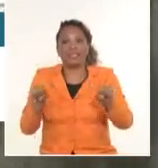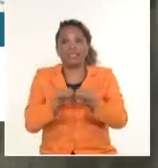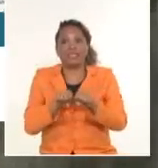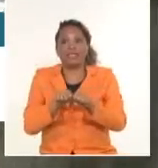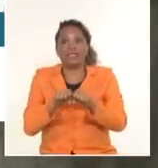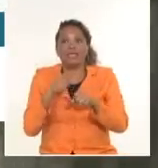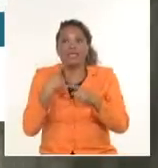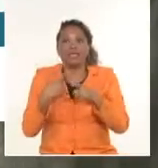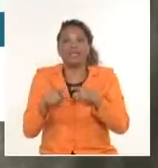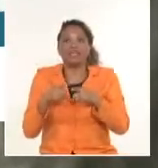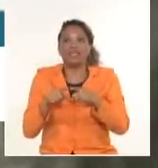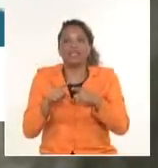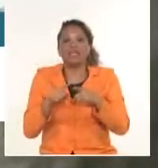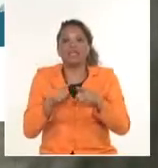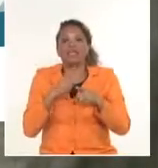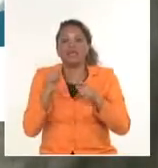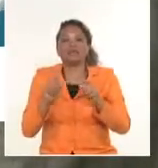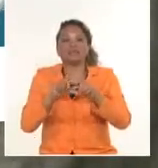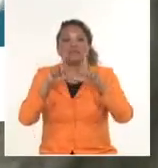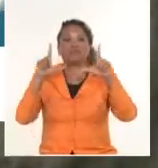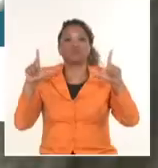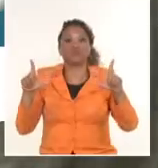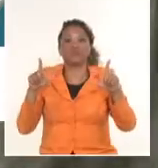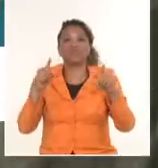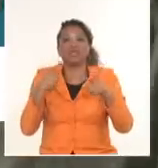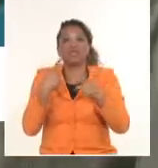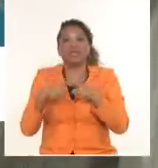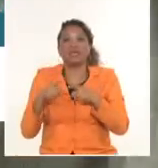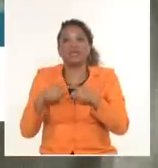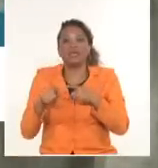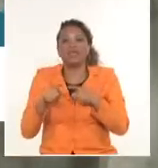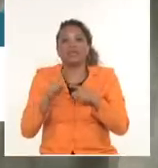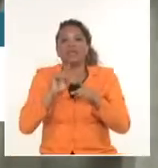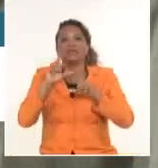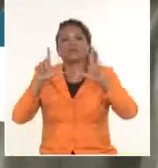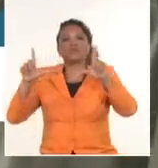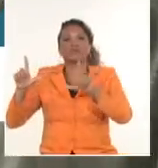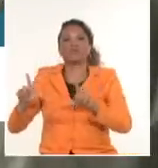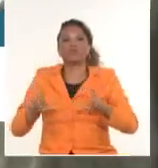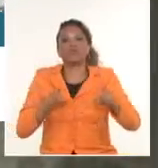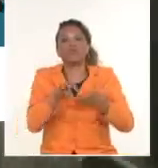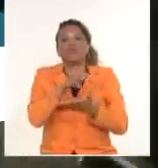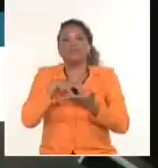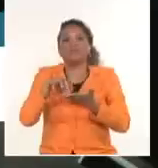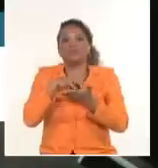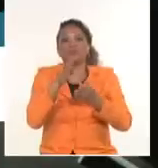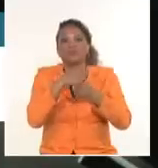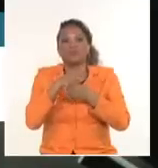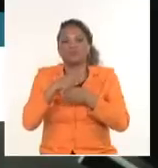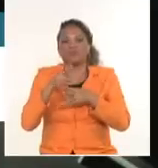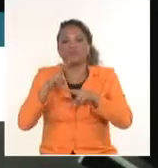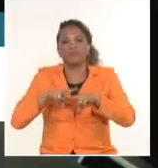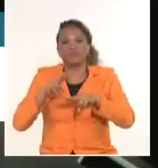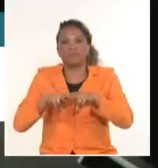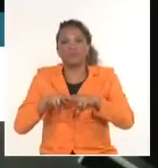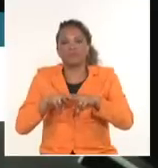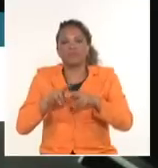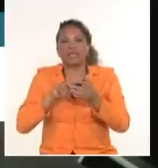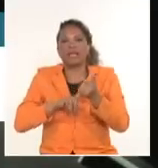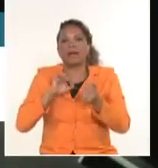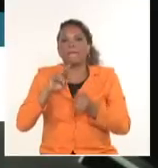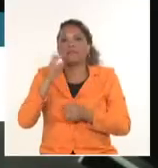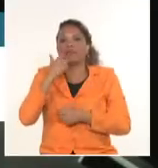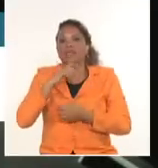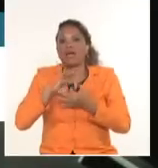las pantallas gigantes que se han colocado en diferentes puntos de la capital cubana. Así es, la piragua tiene que